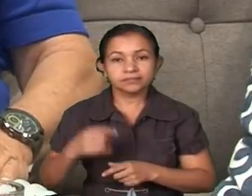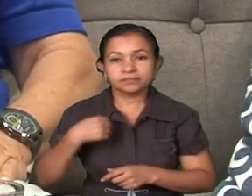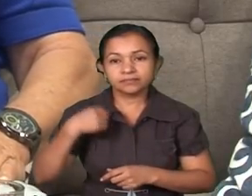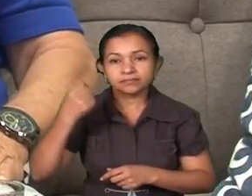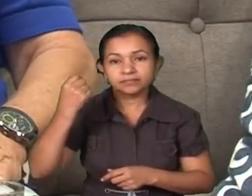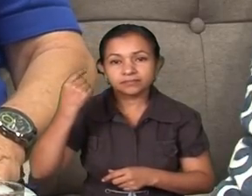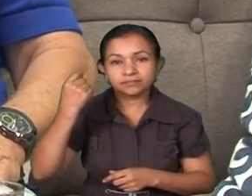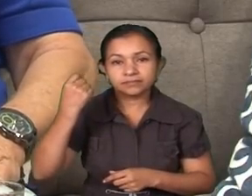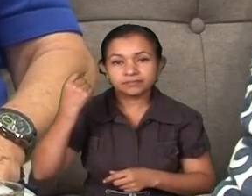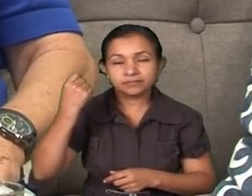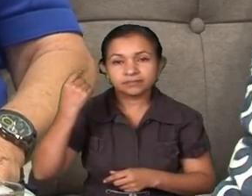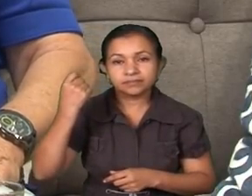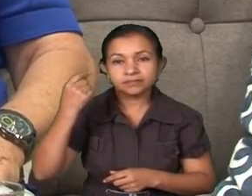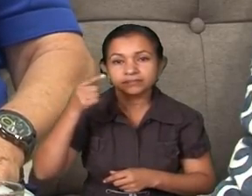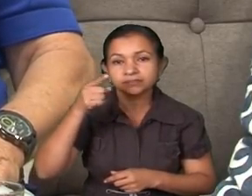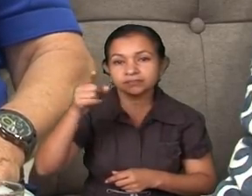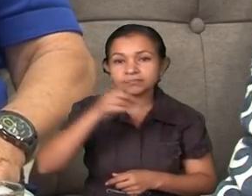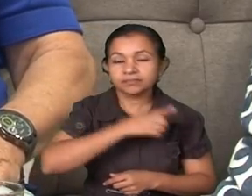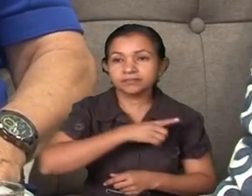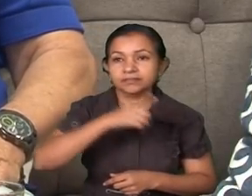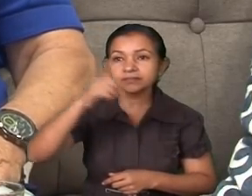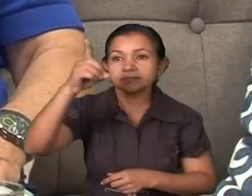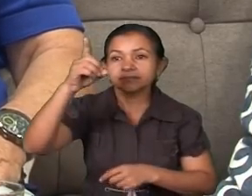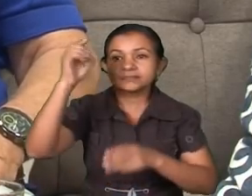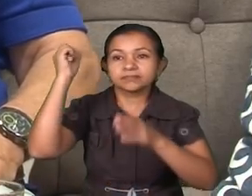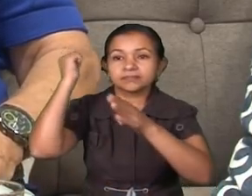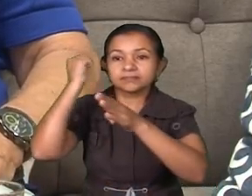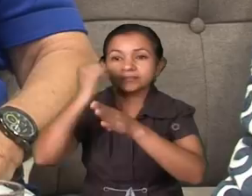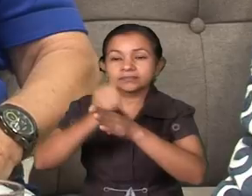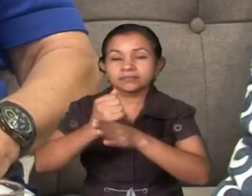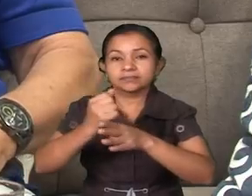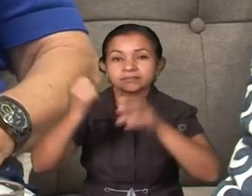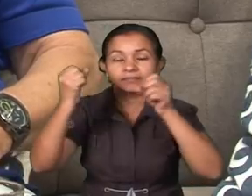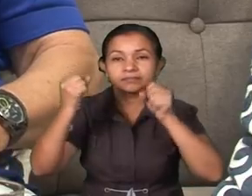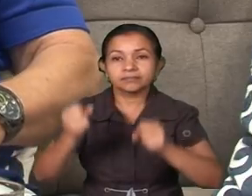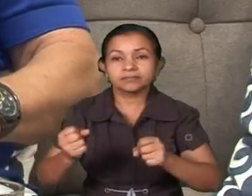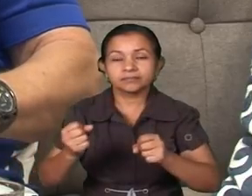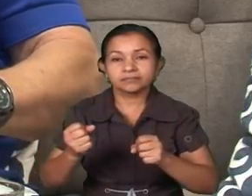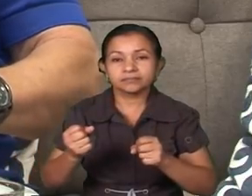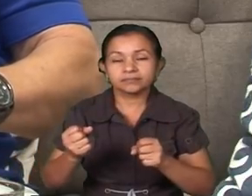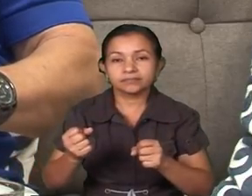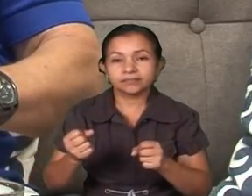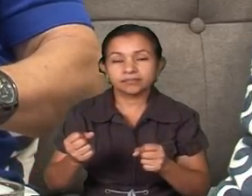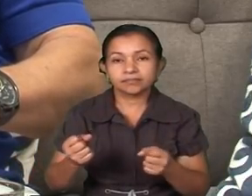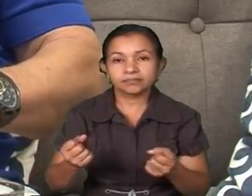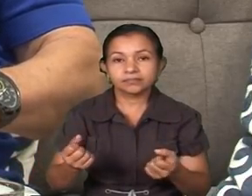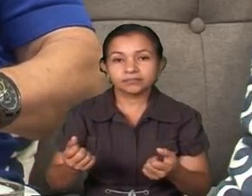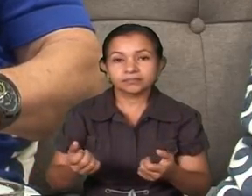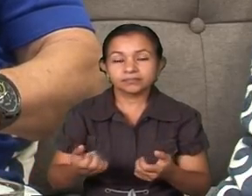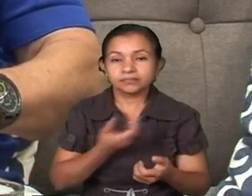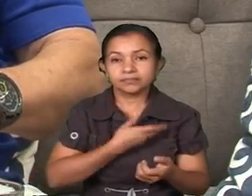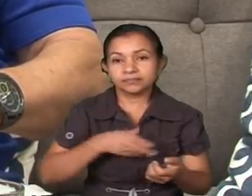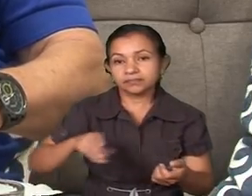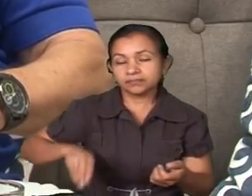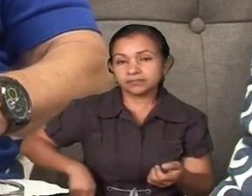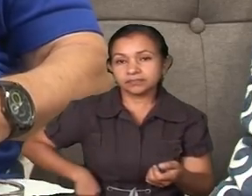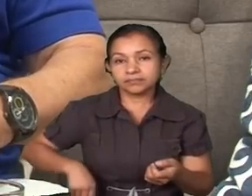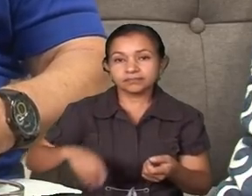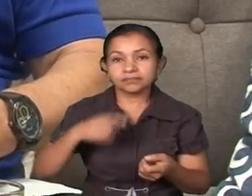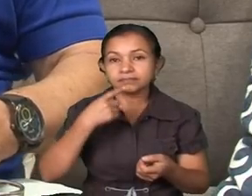a ese tu Dios que se dejó matar por los hombres, cuando el español, Francisco